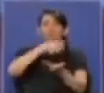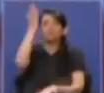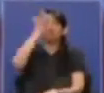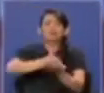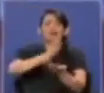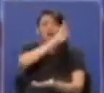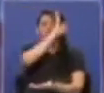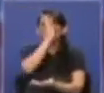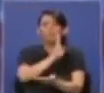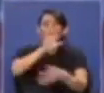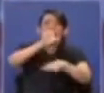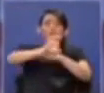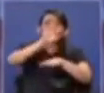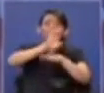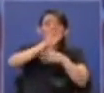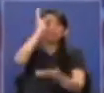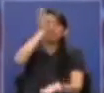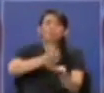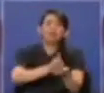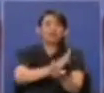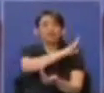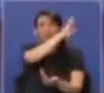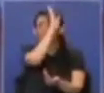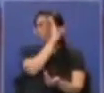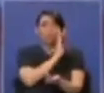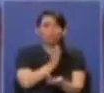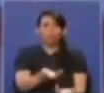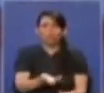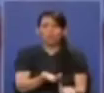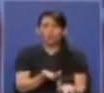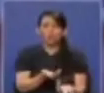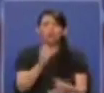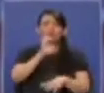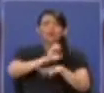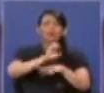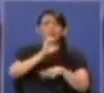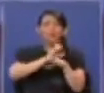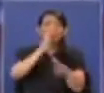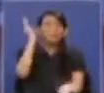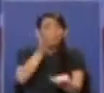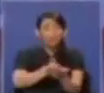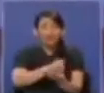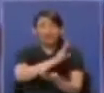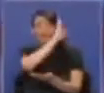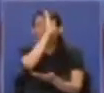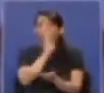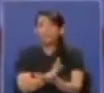nunca se detuvo Ecuador, nunca se detuvo la patria, que era lo que trataban hacer